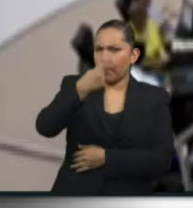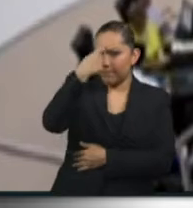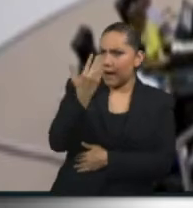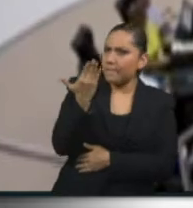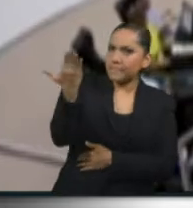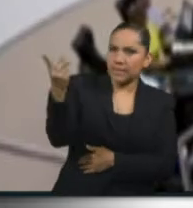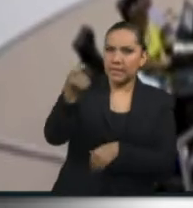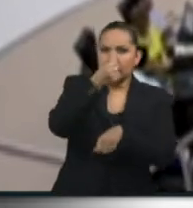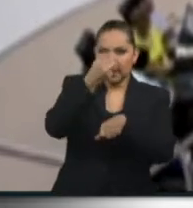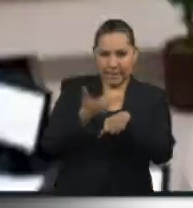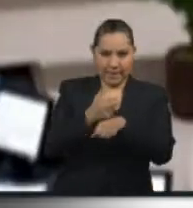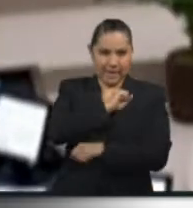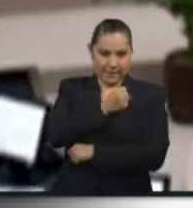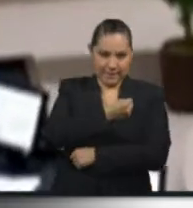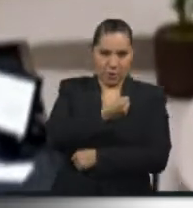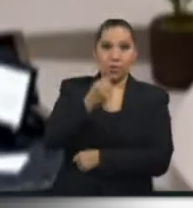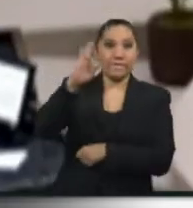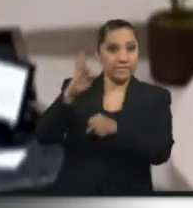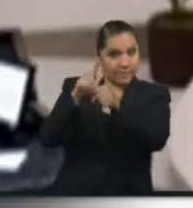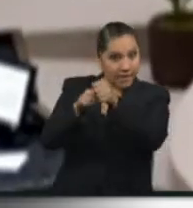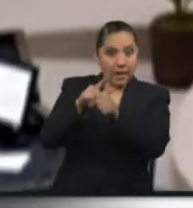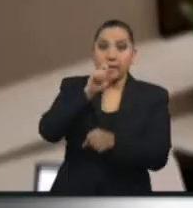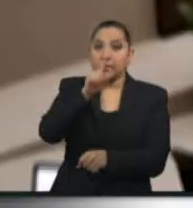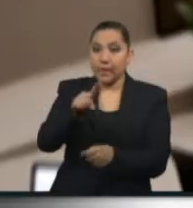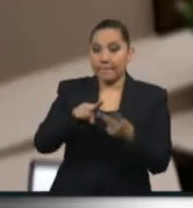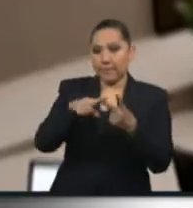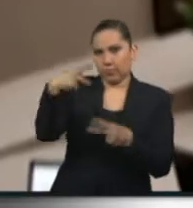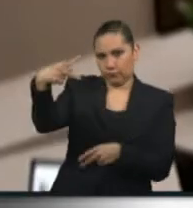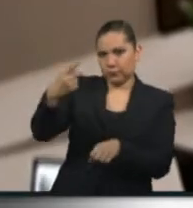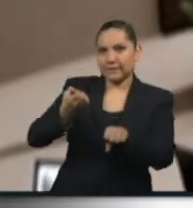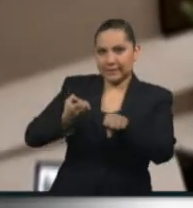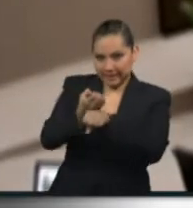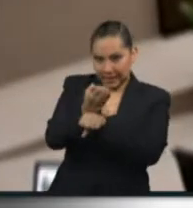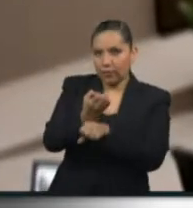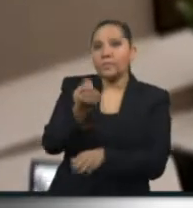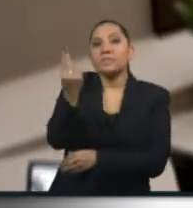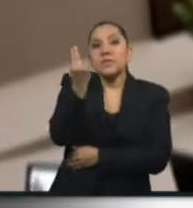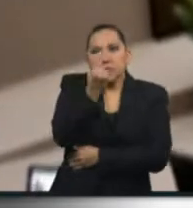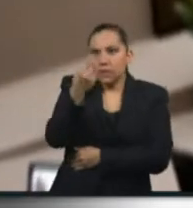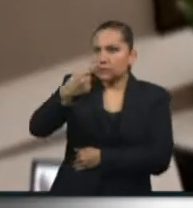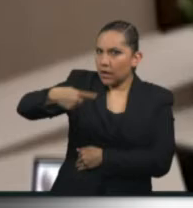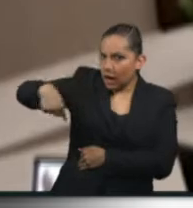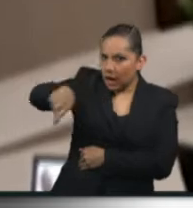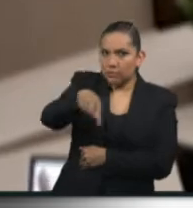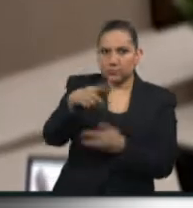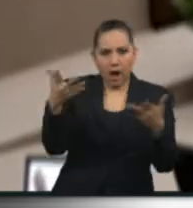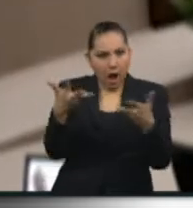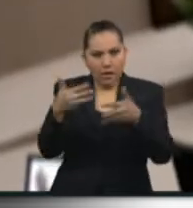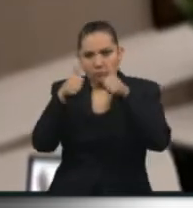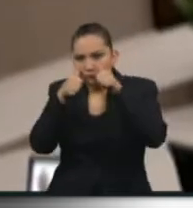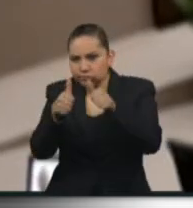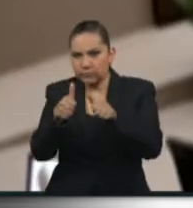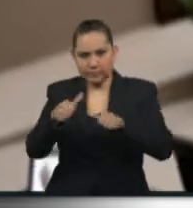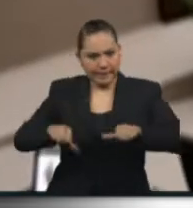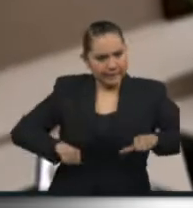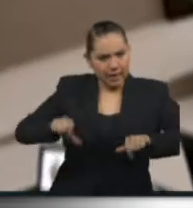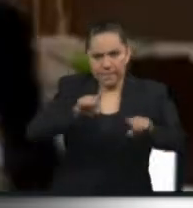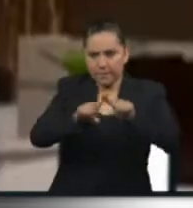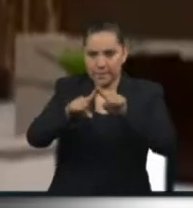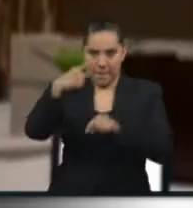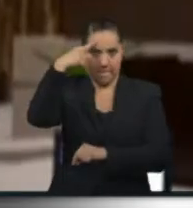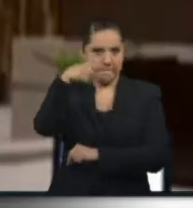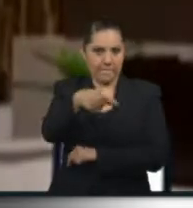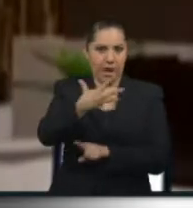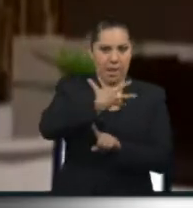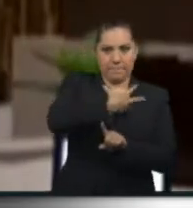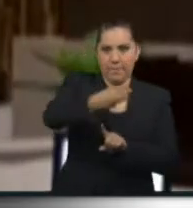su homólogo local para que realicen todas las acciones necesarias que hagan frente a la pandemia de COVID-19. El objetivo